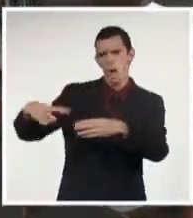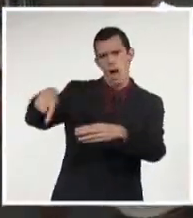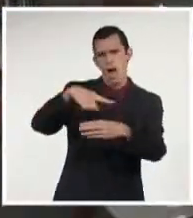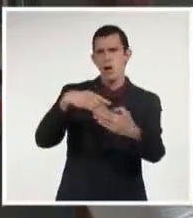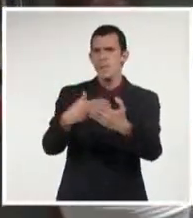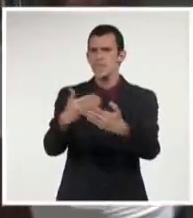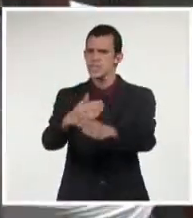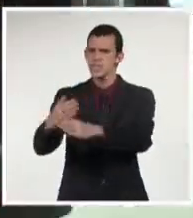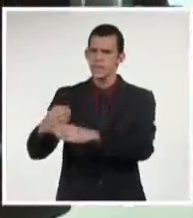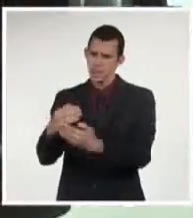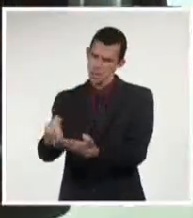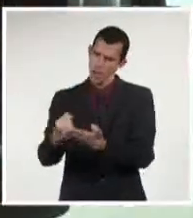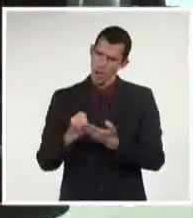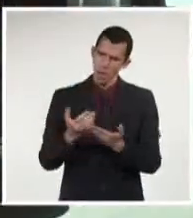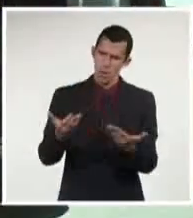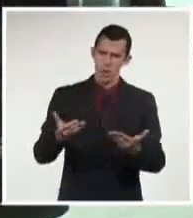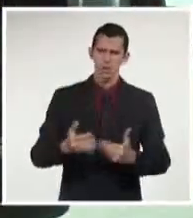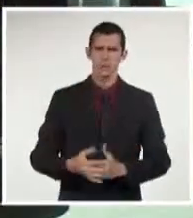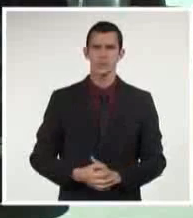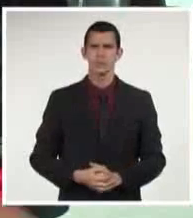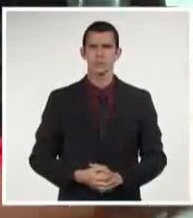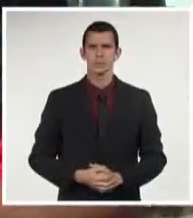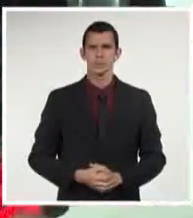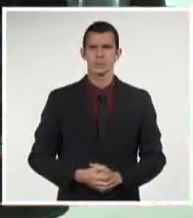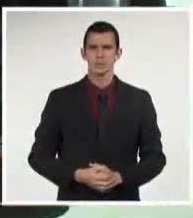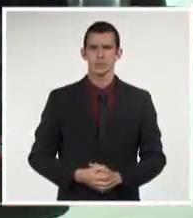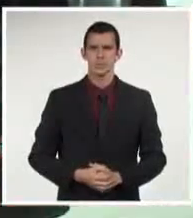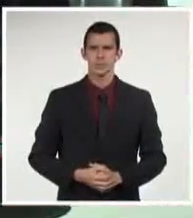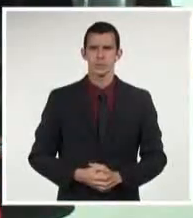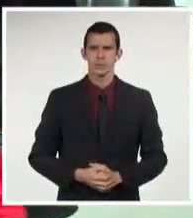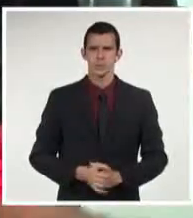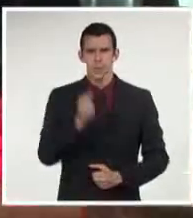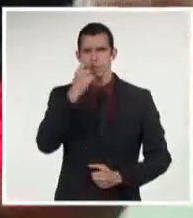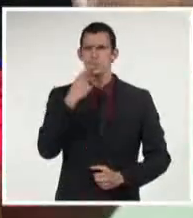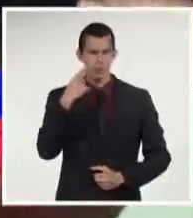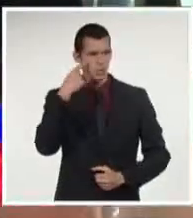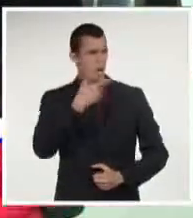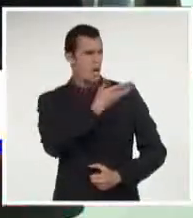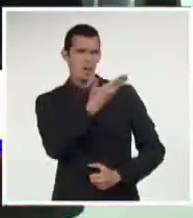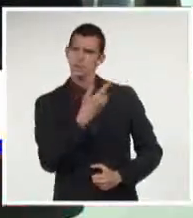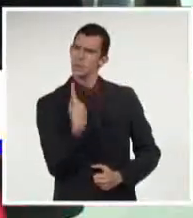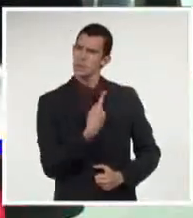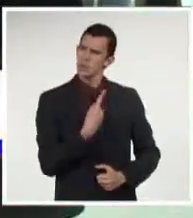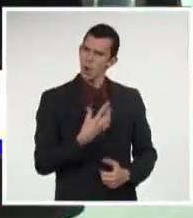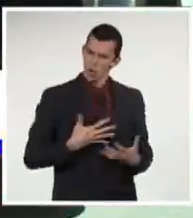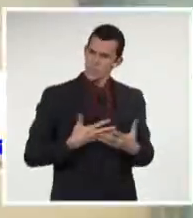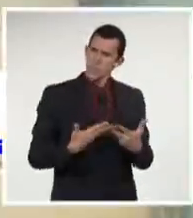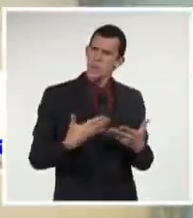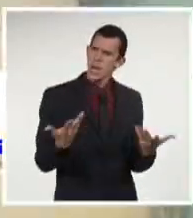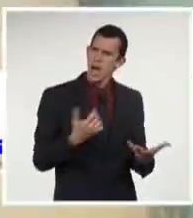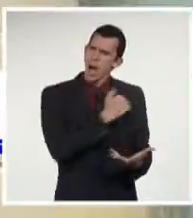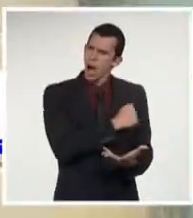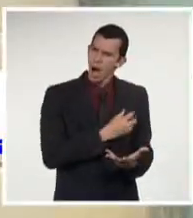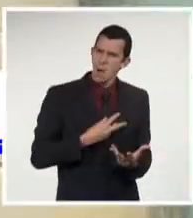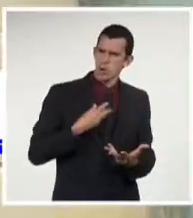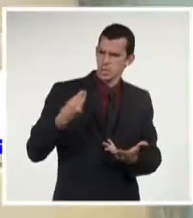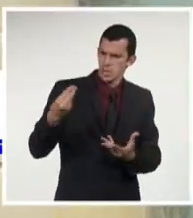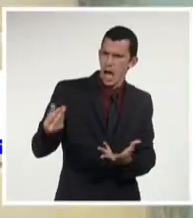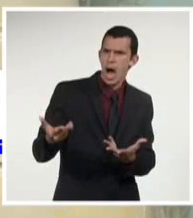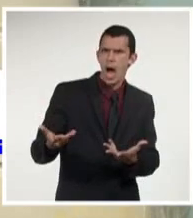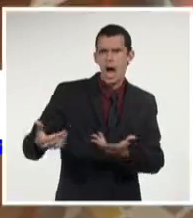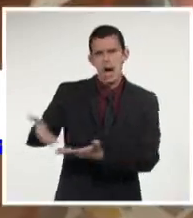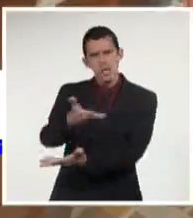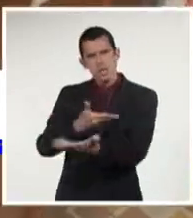para seguir aportando. Esta carga lleva el amor de los trabajadores, de los cuadros políticos y administrativos de la CTC para